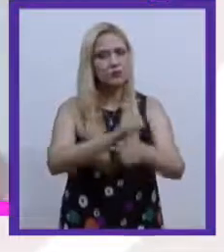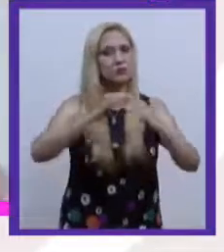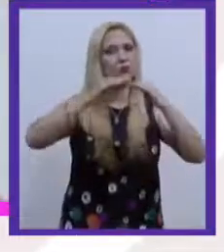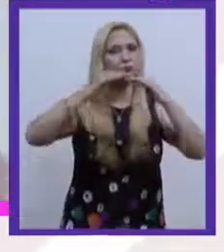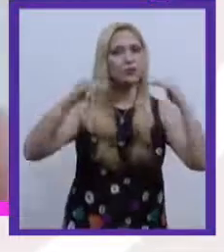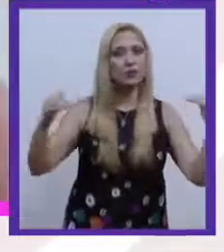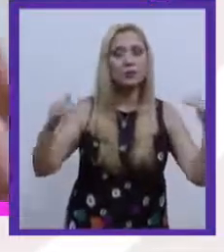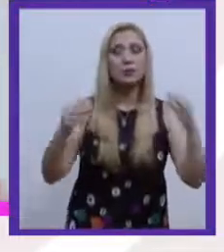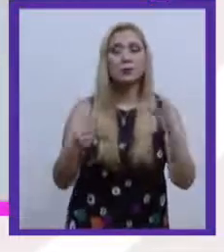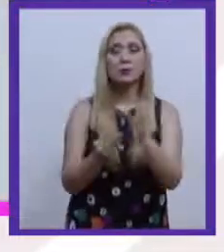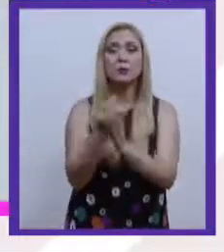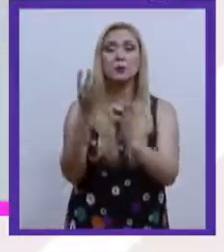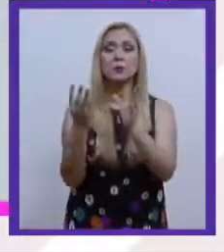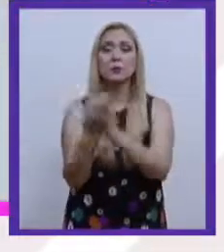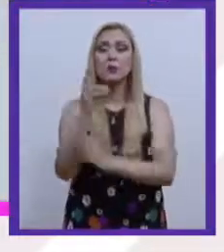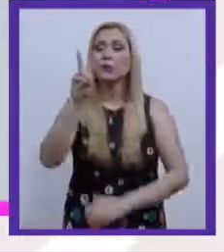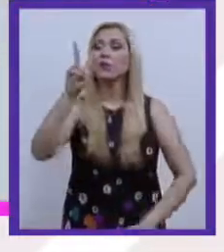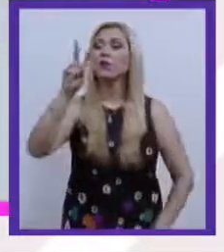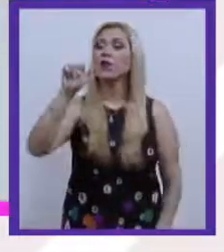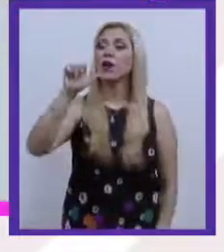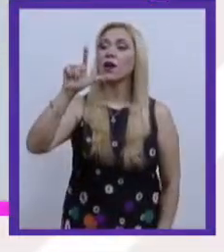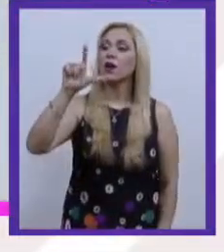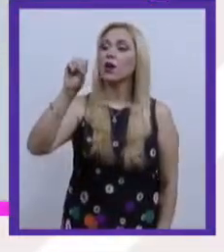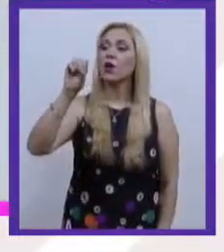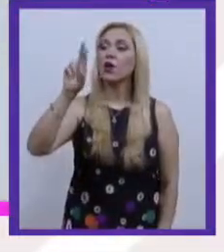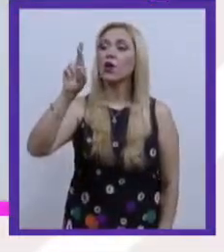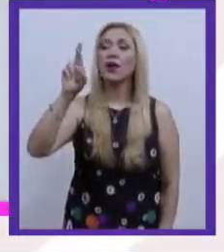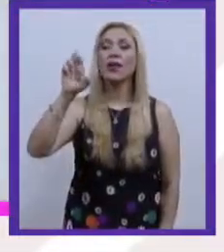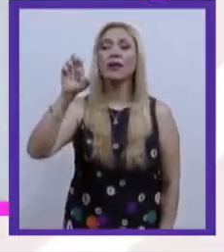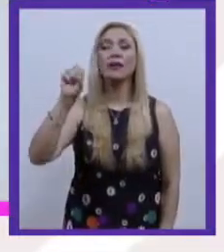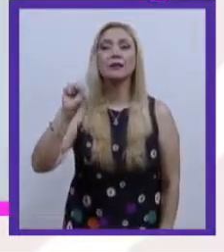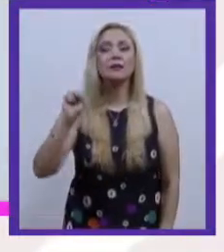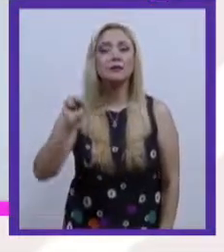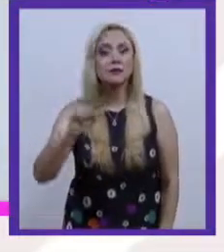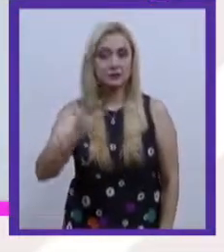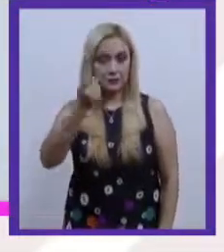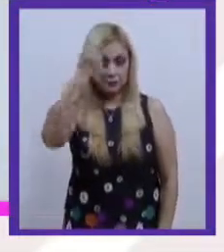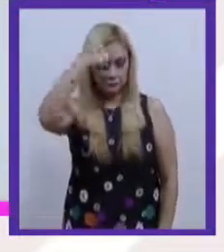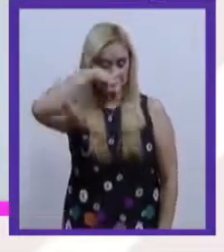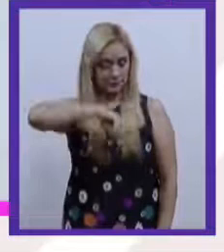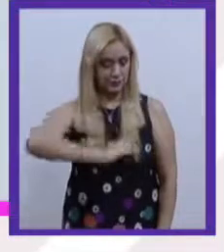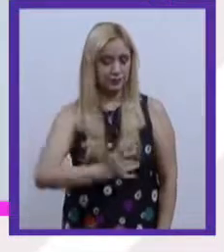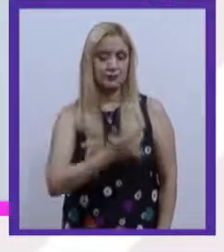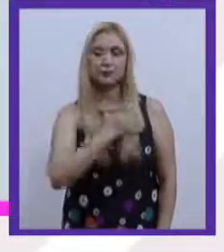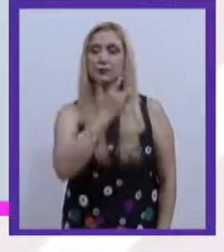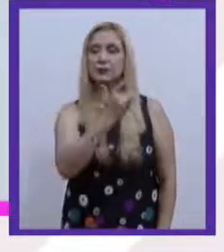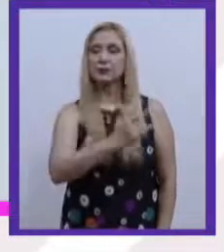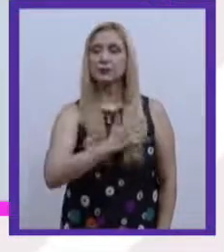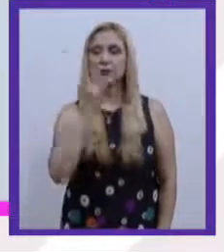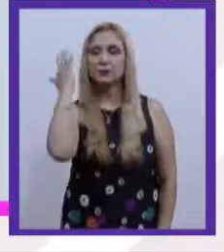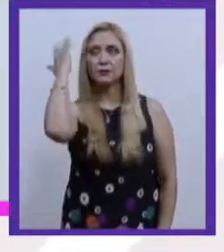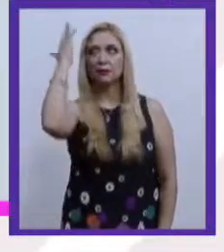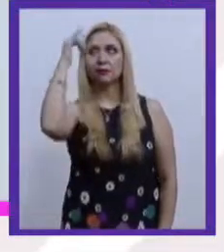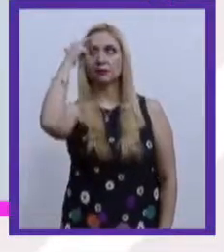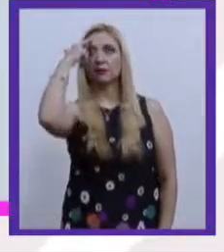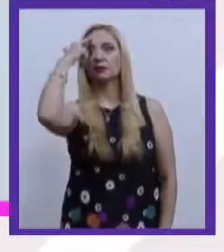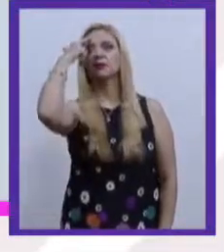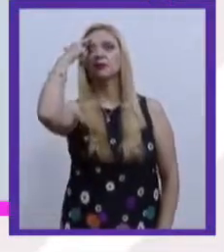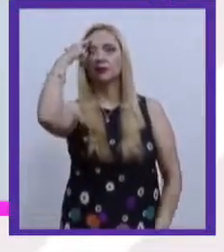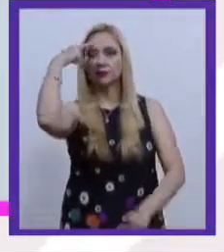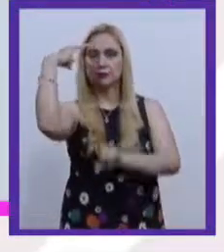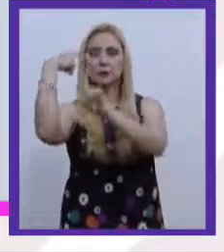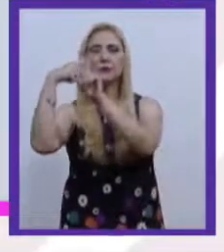todos estos nuevos valores, ¿no? Que tenemos la sociedad mexicana y que no terminan de acomodarse